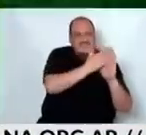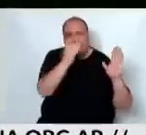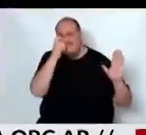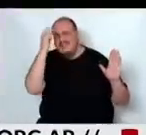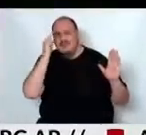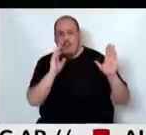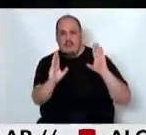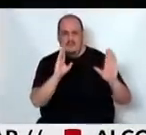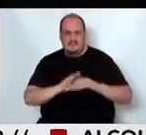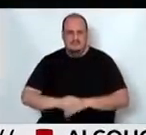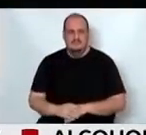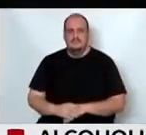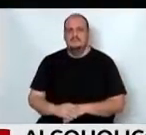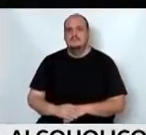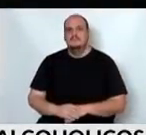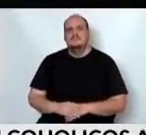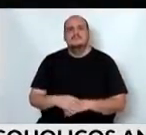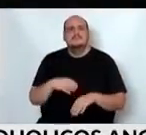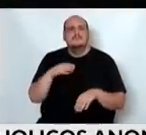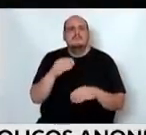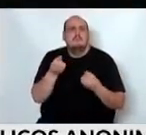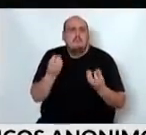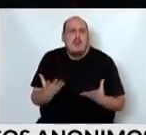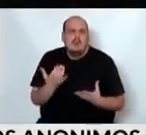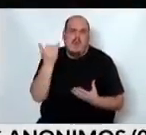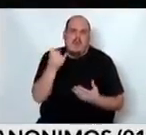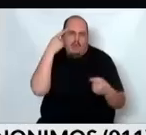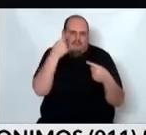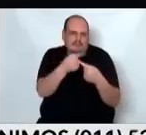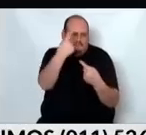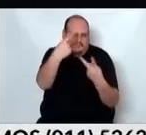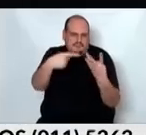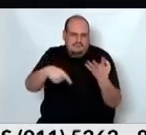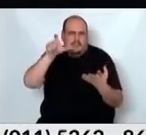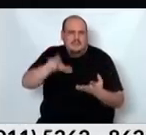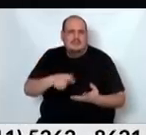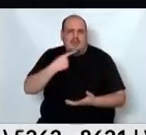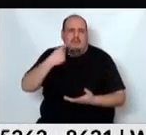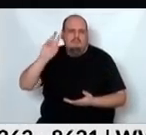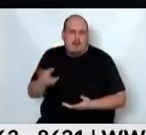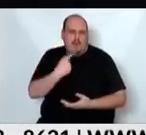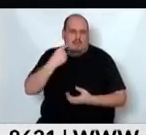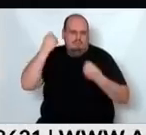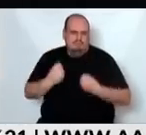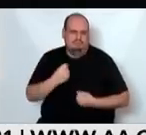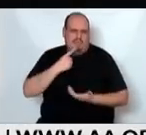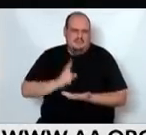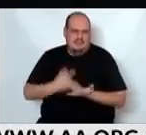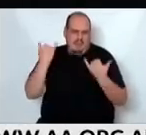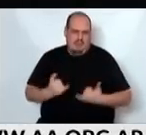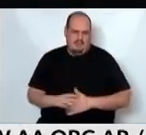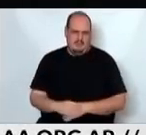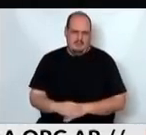años. Hay una multiplicidad de factores por la cual una persona puede llegar a quitarse la vida. Y eso, esa